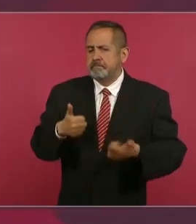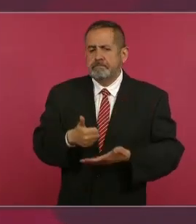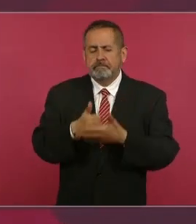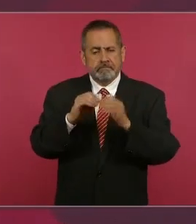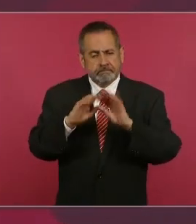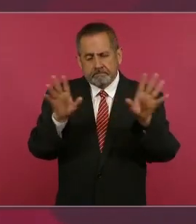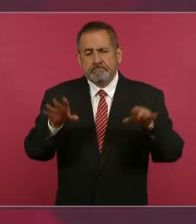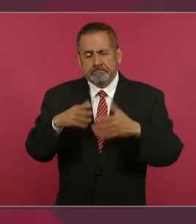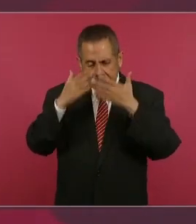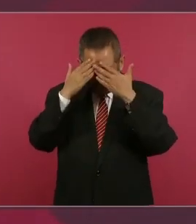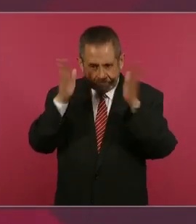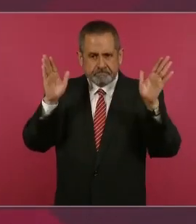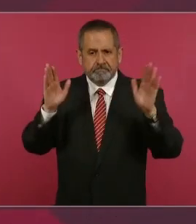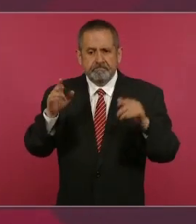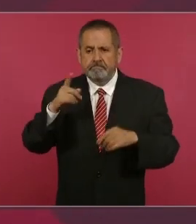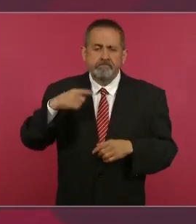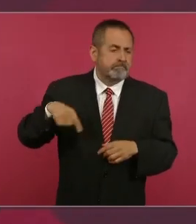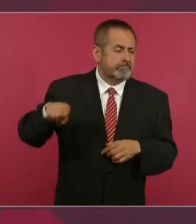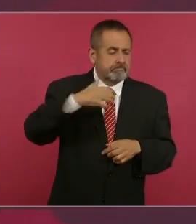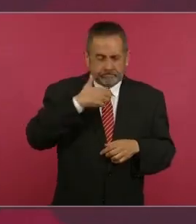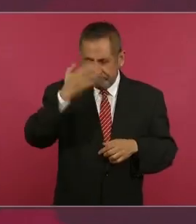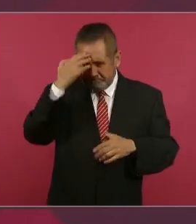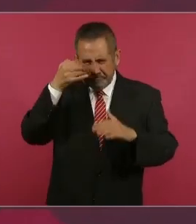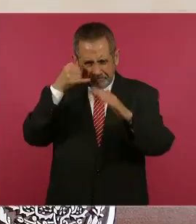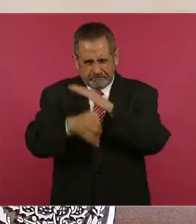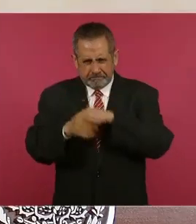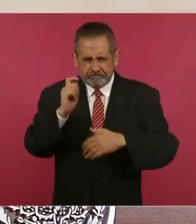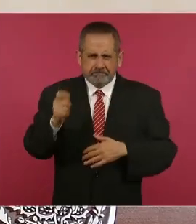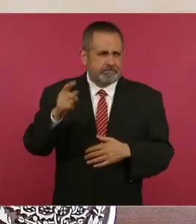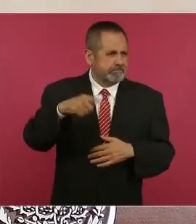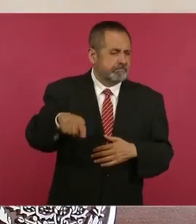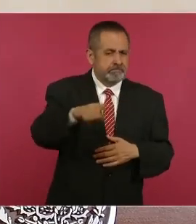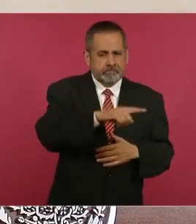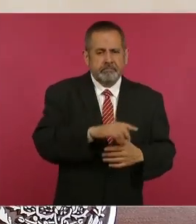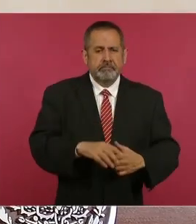mucho, mucho, mucho a purificar la vida pública,